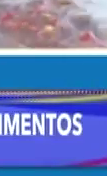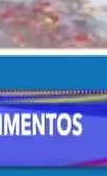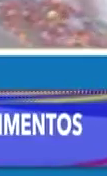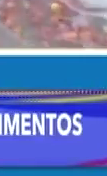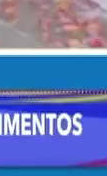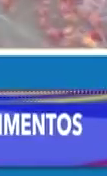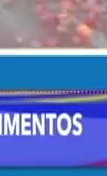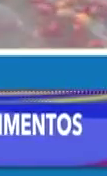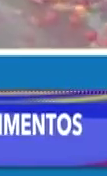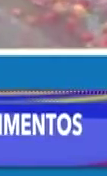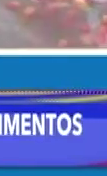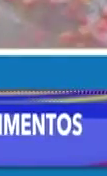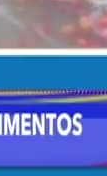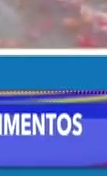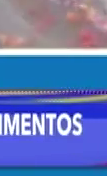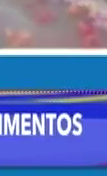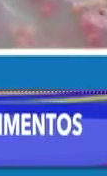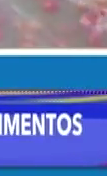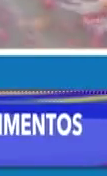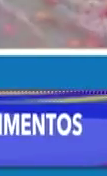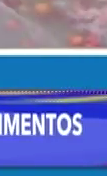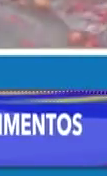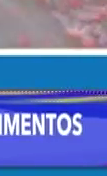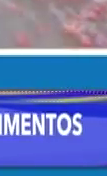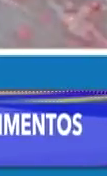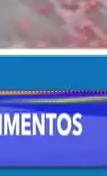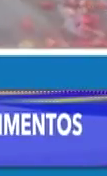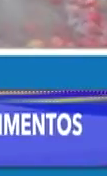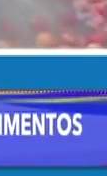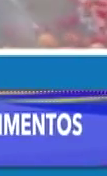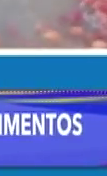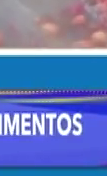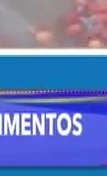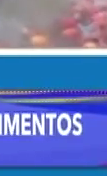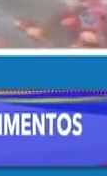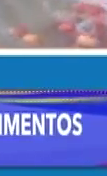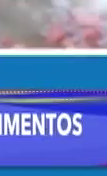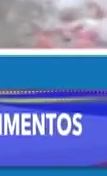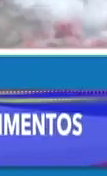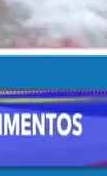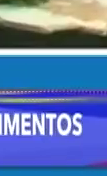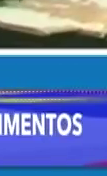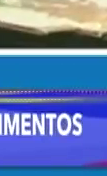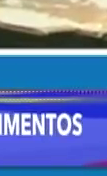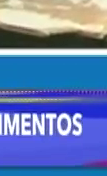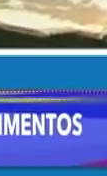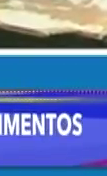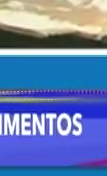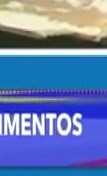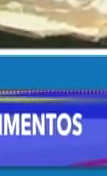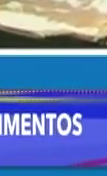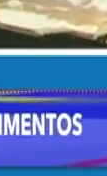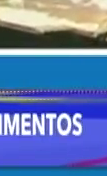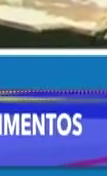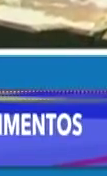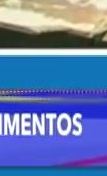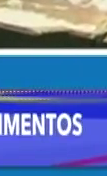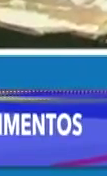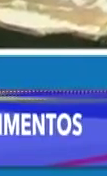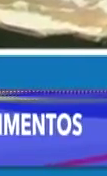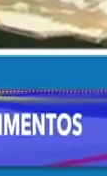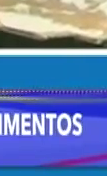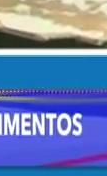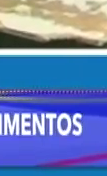todos bienvenidos vicepresidente tarek vamos a hacer alianzas productivas beneficiosa de